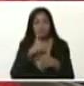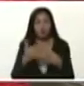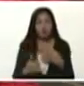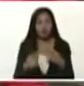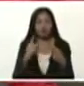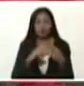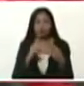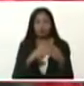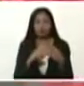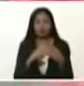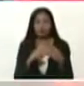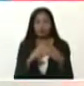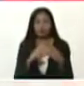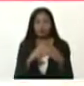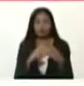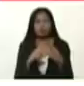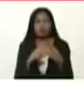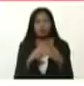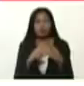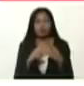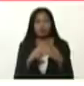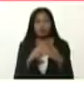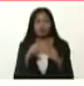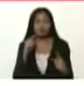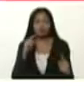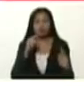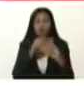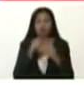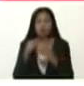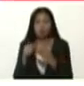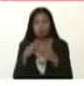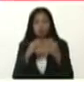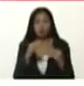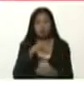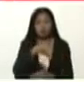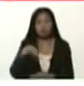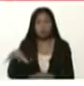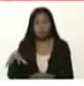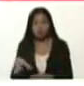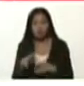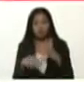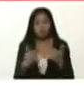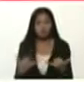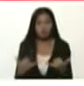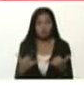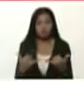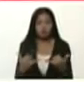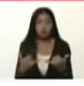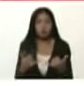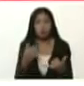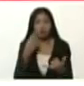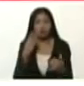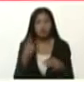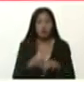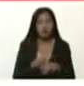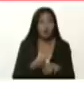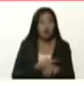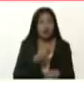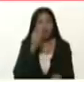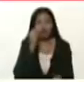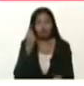En primer lugar, le estoy asignando a todos los estados en este caso a las